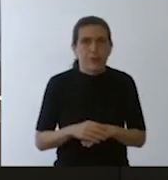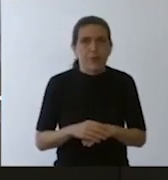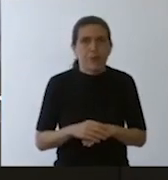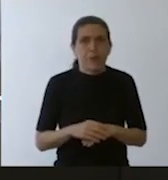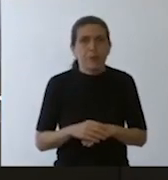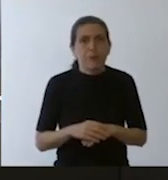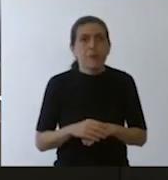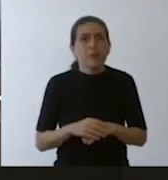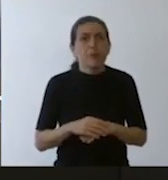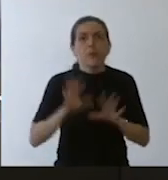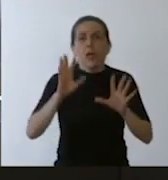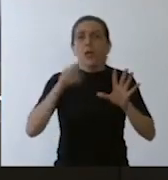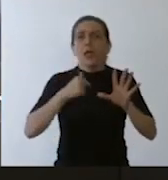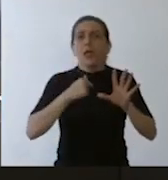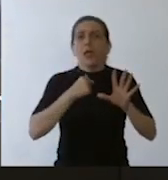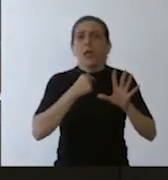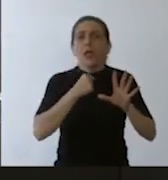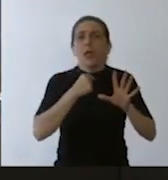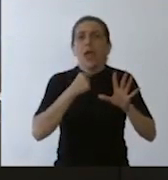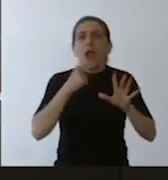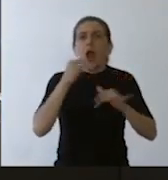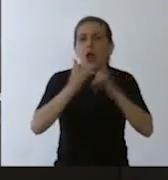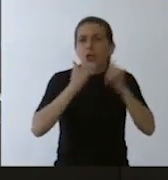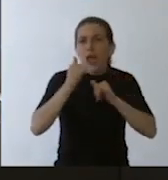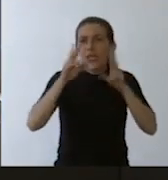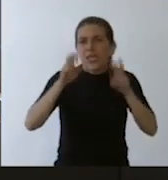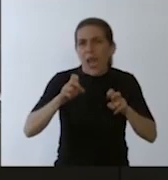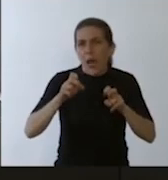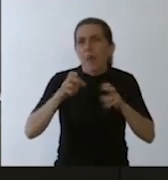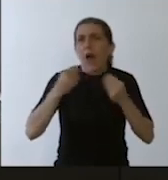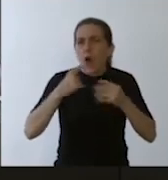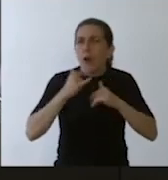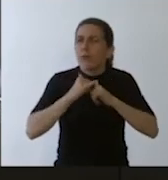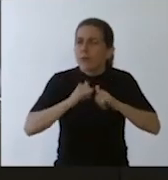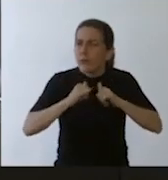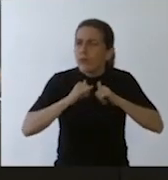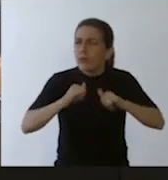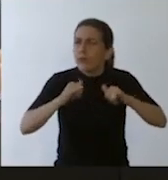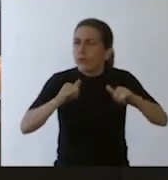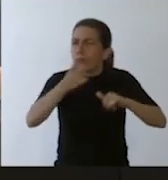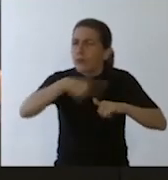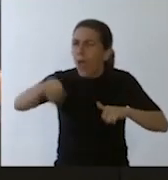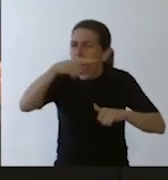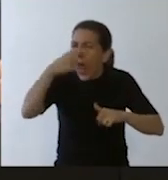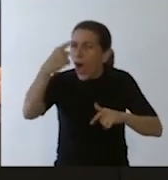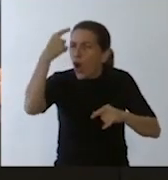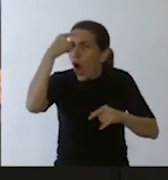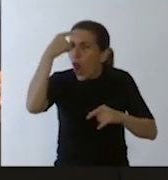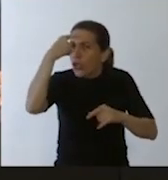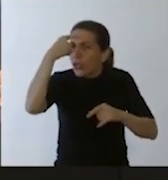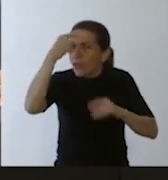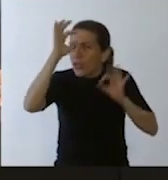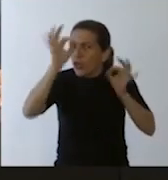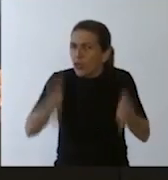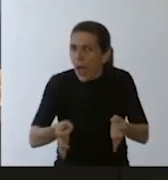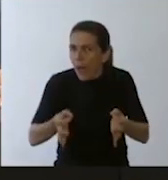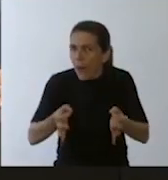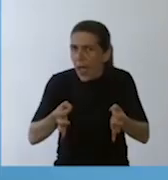Quiero aclararle que la construcción del conocimiento que hacemos no solamente es con toda la